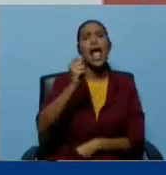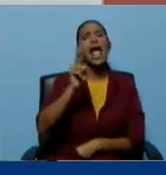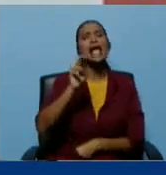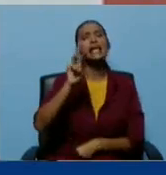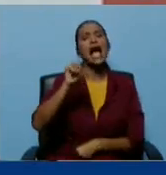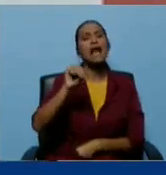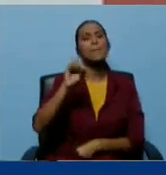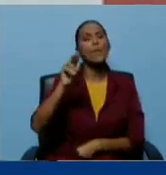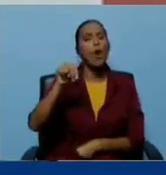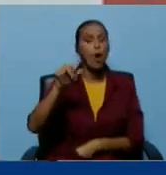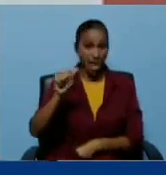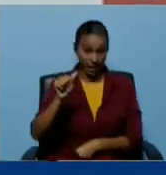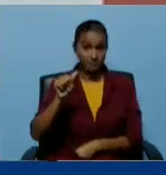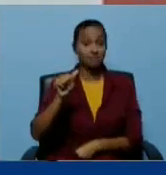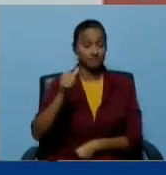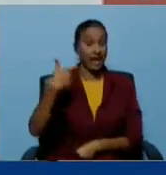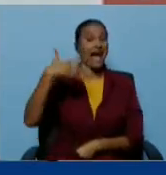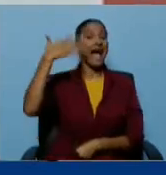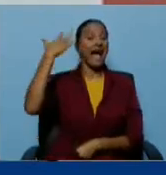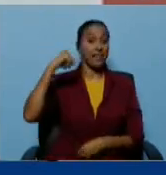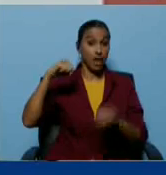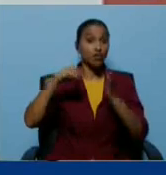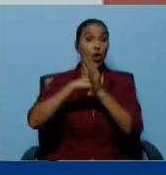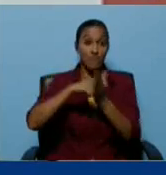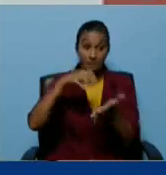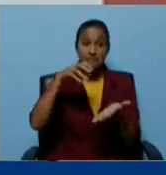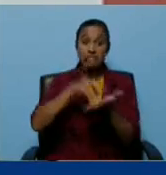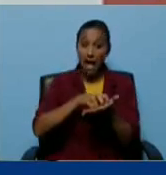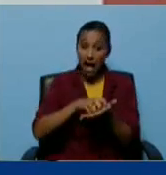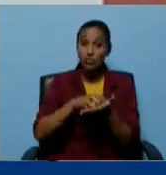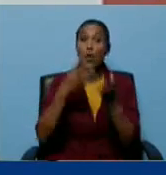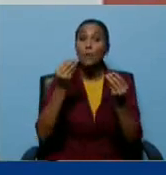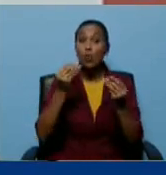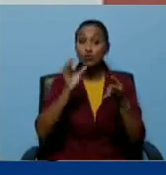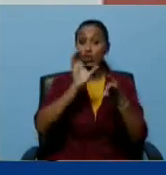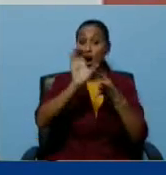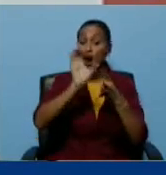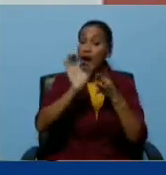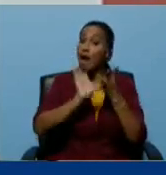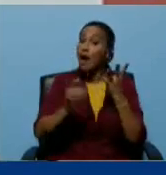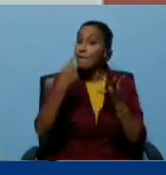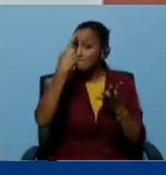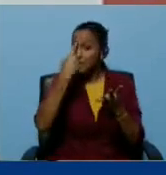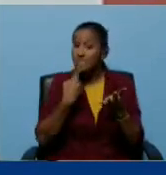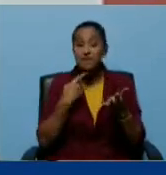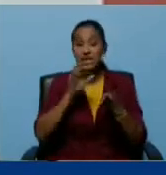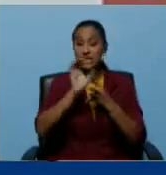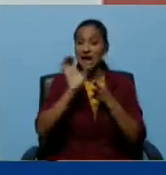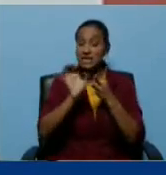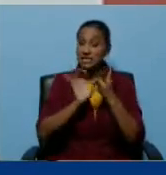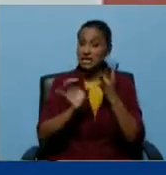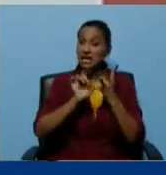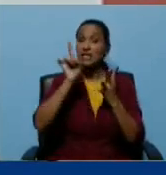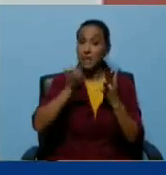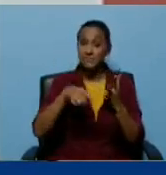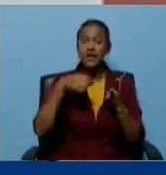Ese golpe de Estado tuvo sus características. tuvo su guión también.